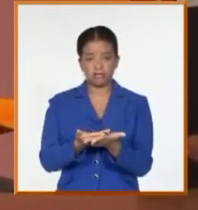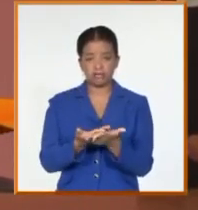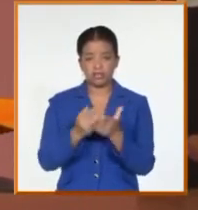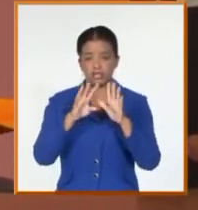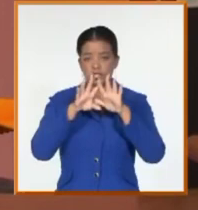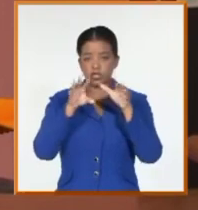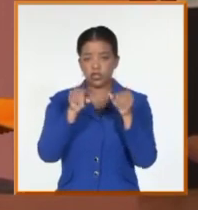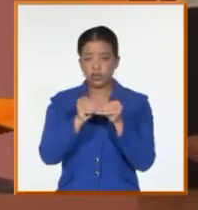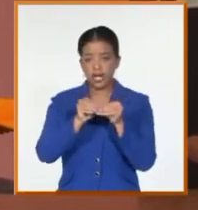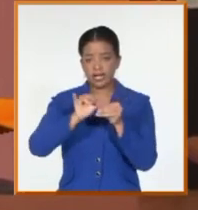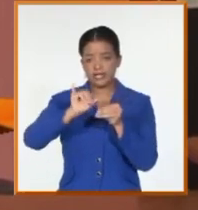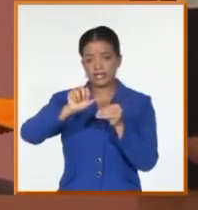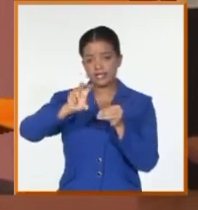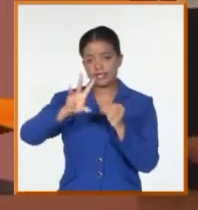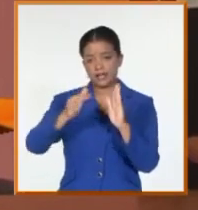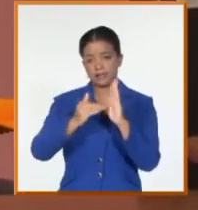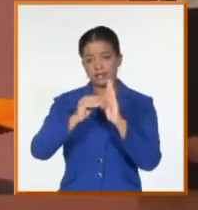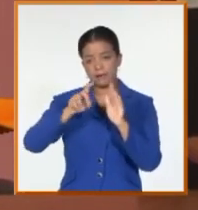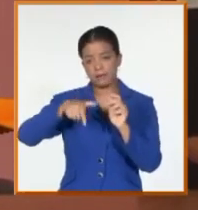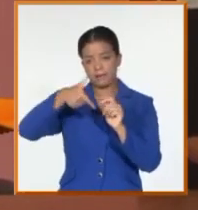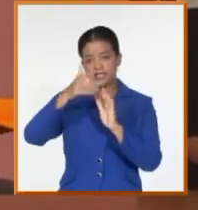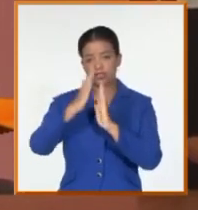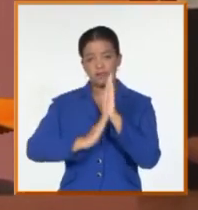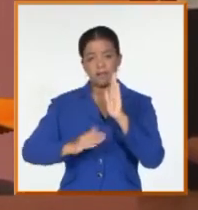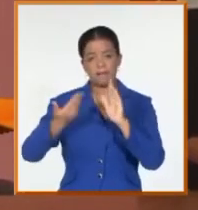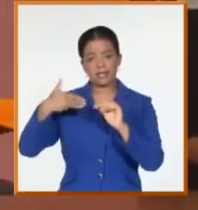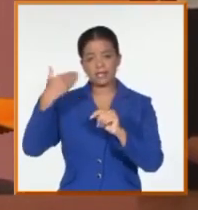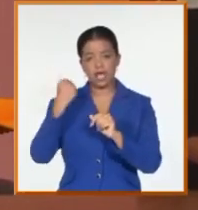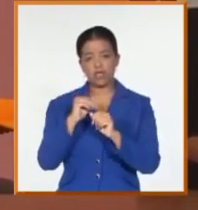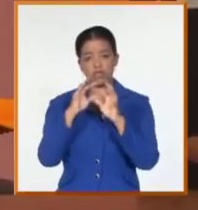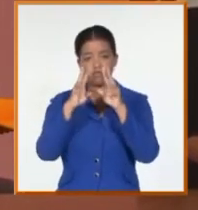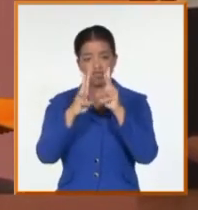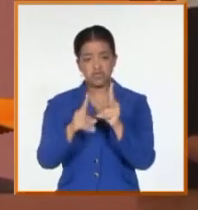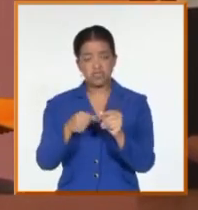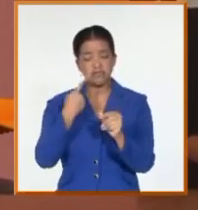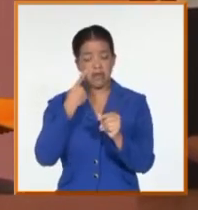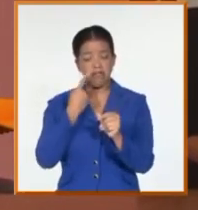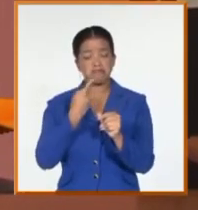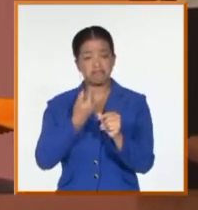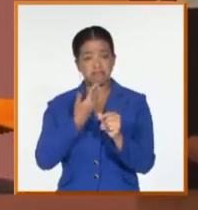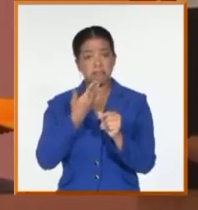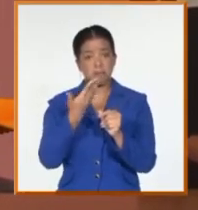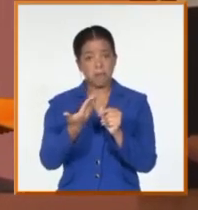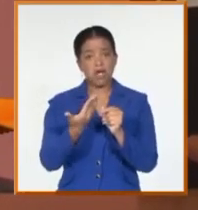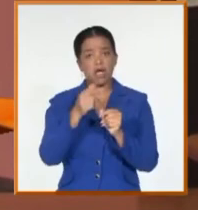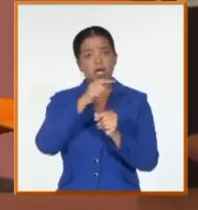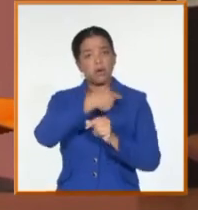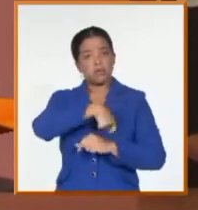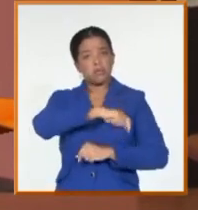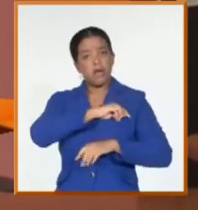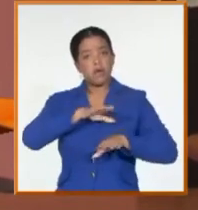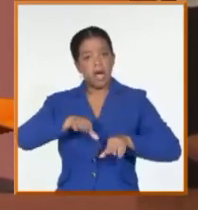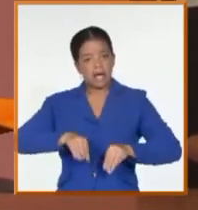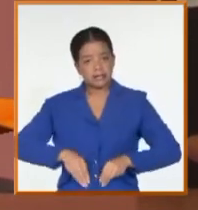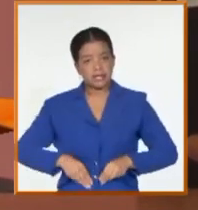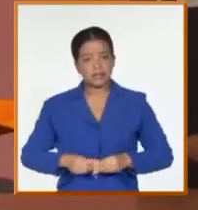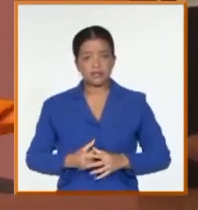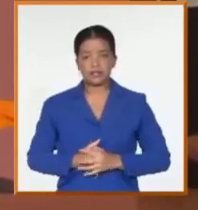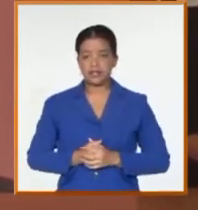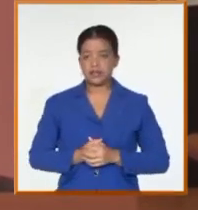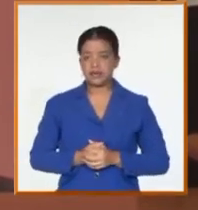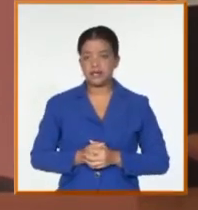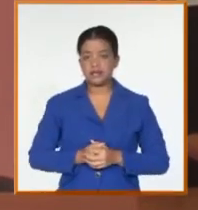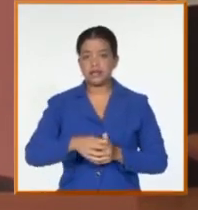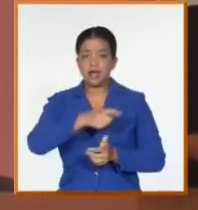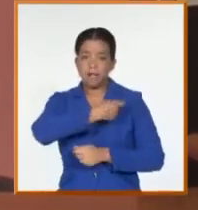mil pesos en el mes pasado Que es un número considerable o sea es un servicio que realmente tiene una demanda y una aceptación por parte de la población porque